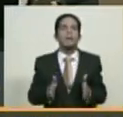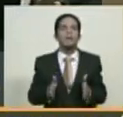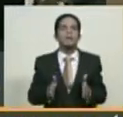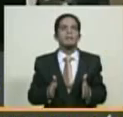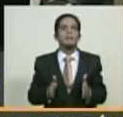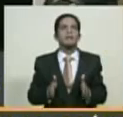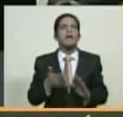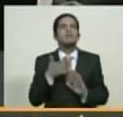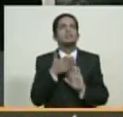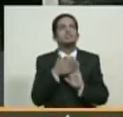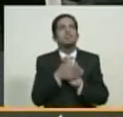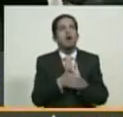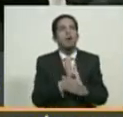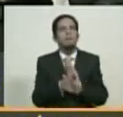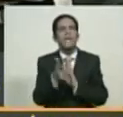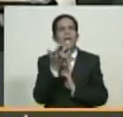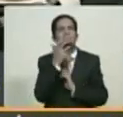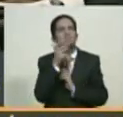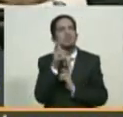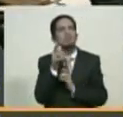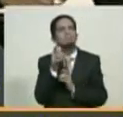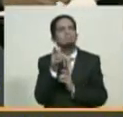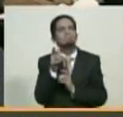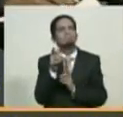la infidelidad en Colombia.